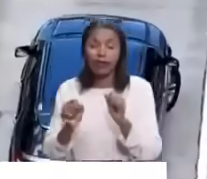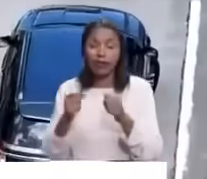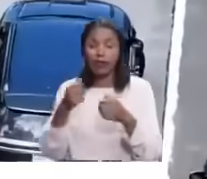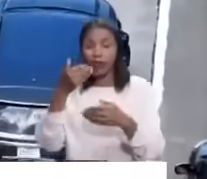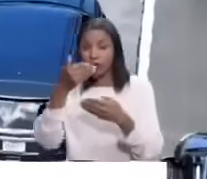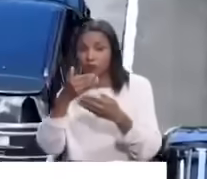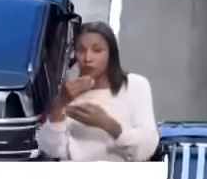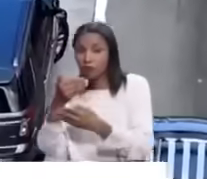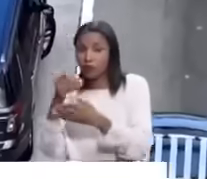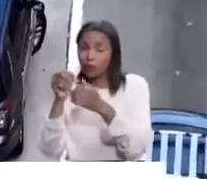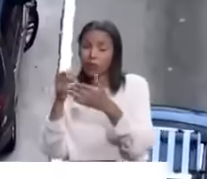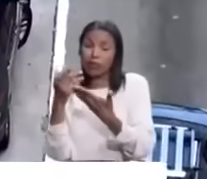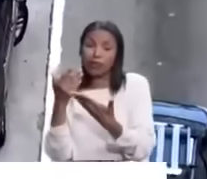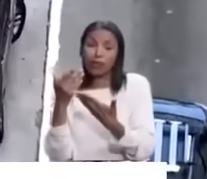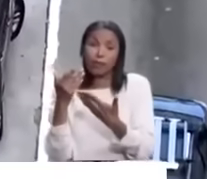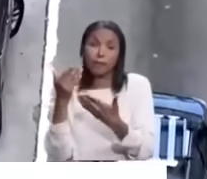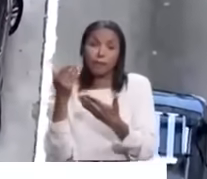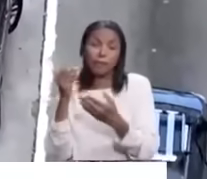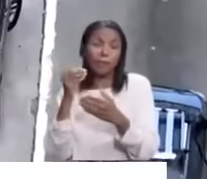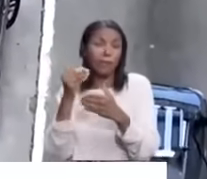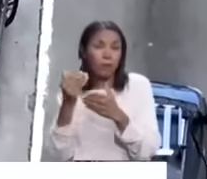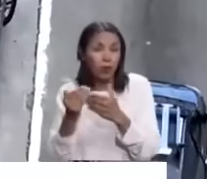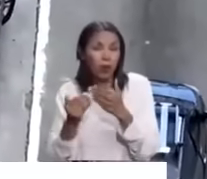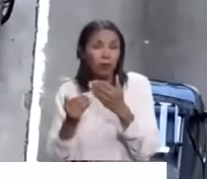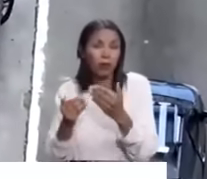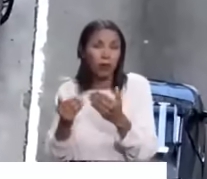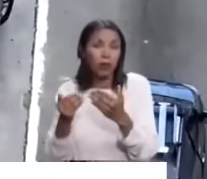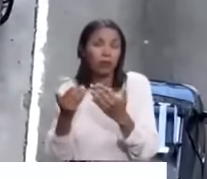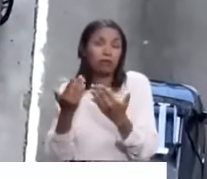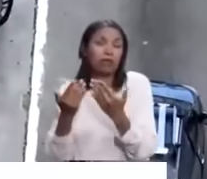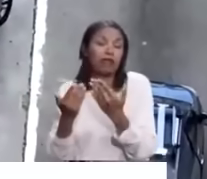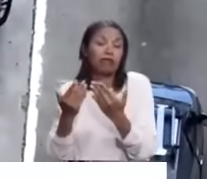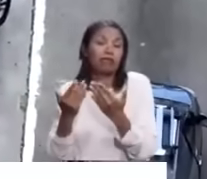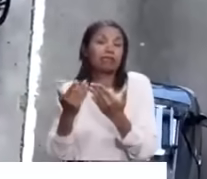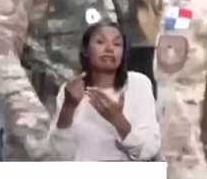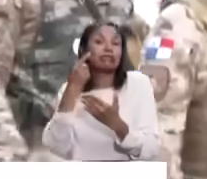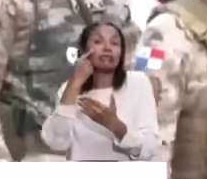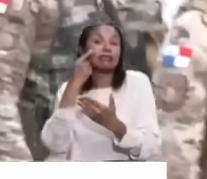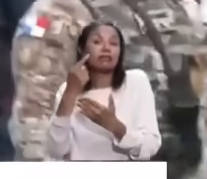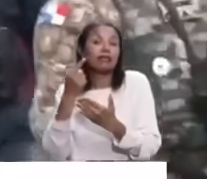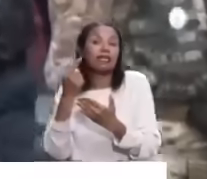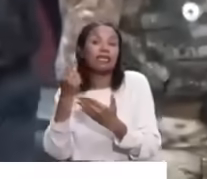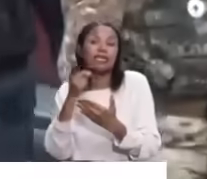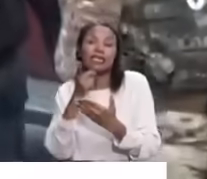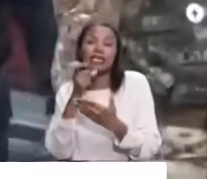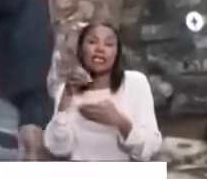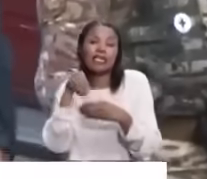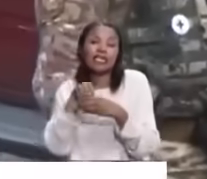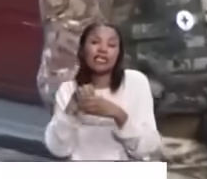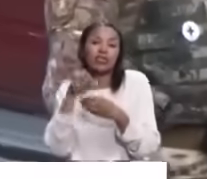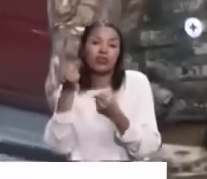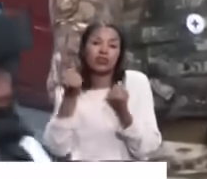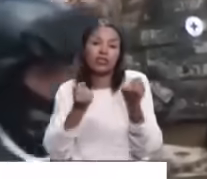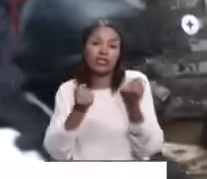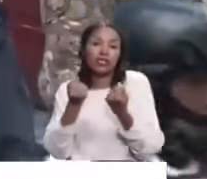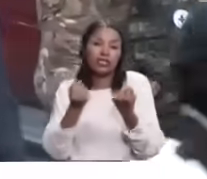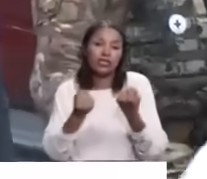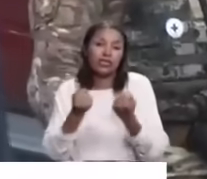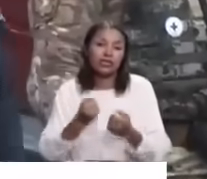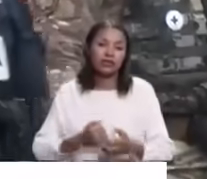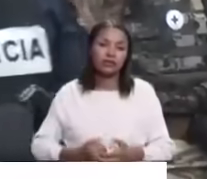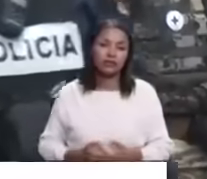a el área de donde se encuentra el auto en este momento con sus